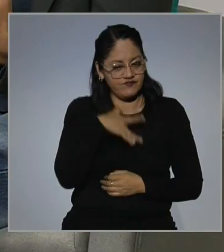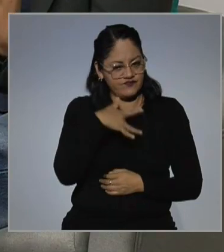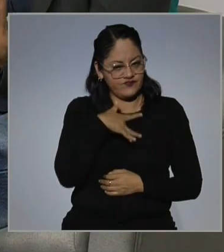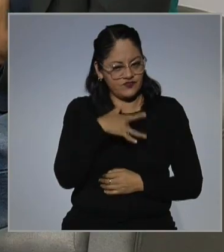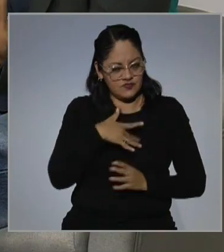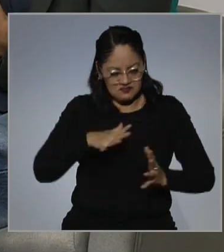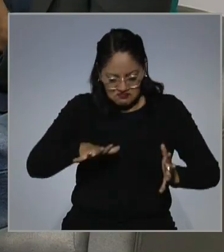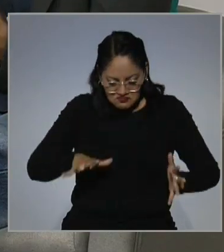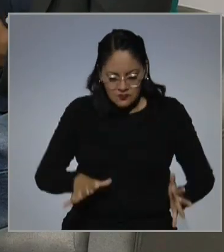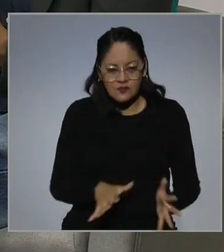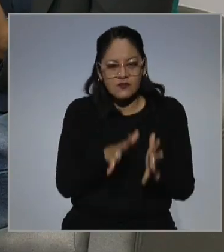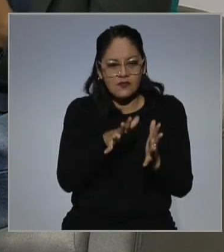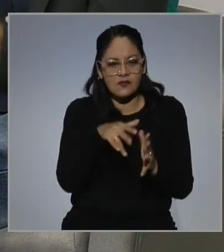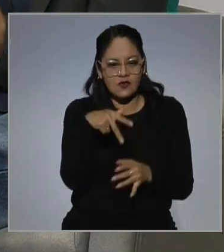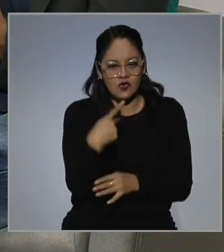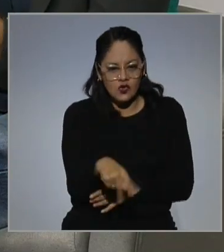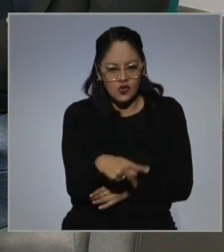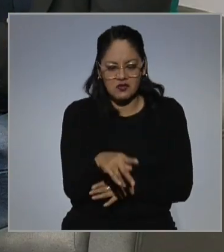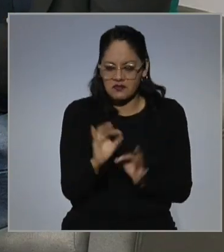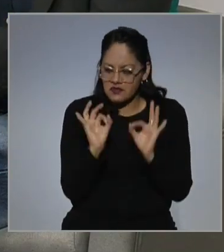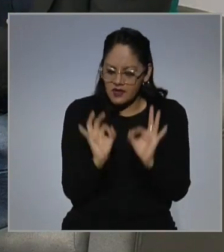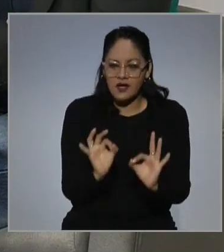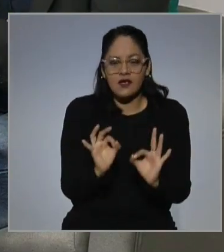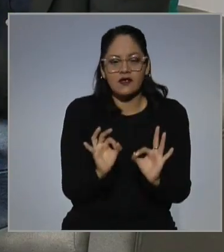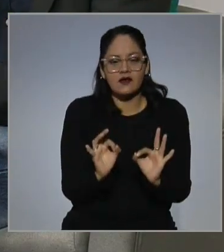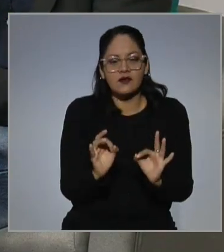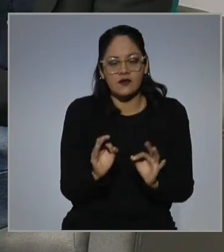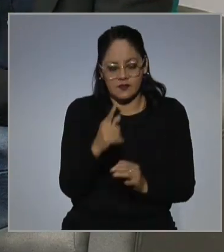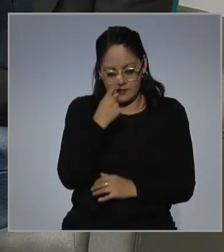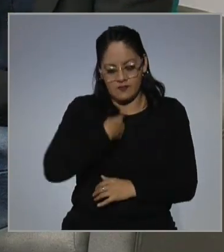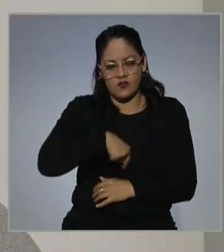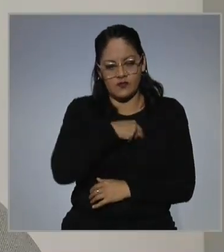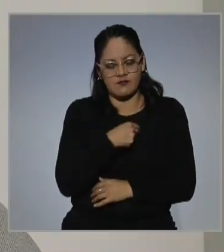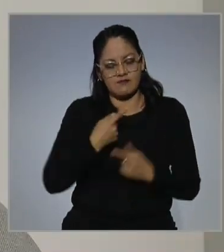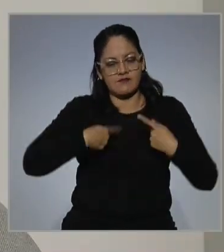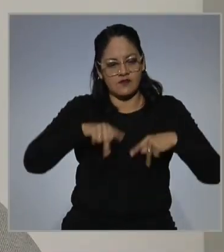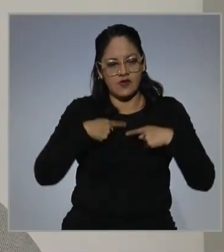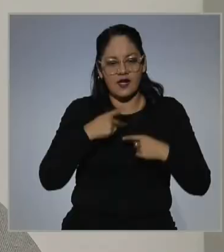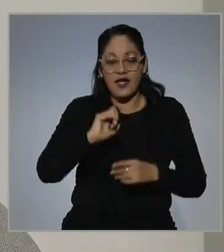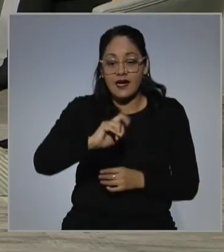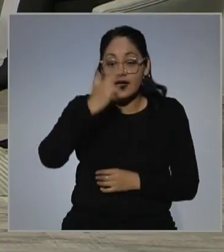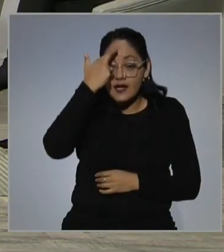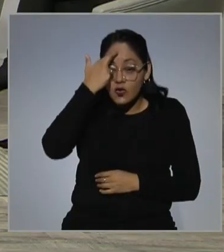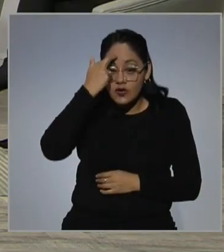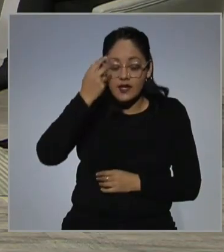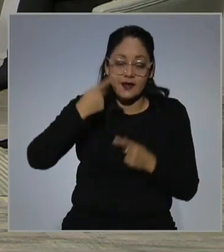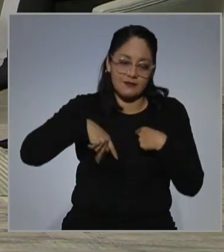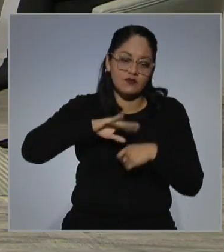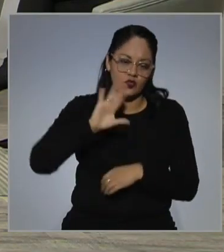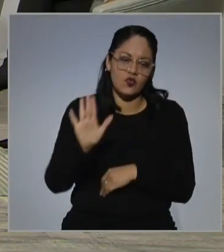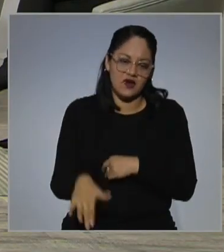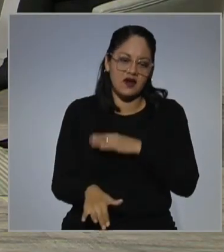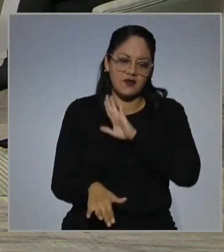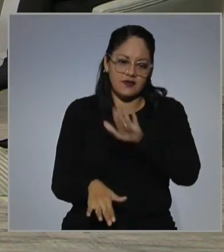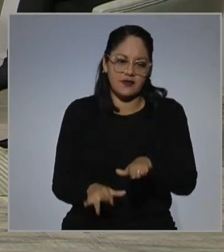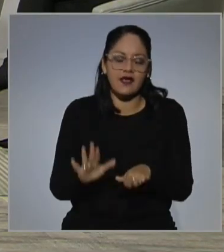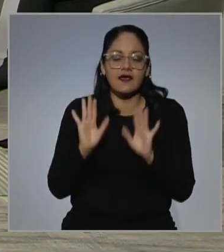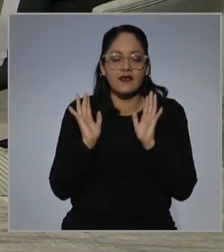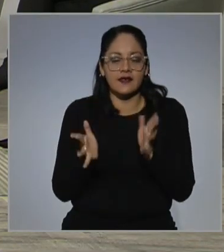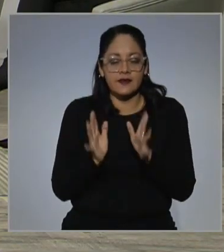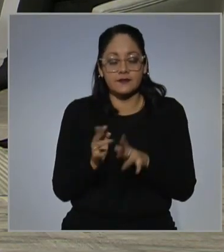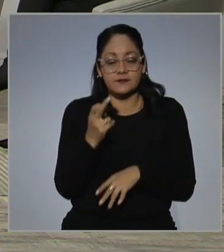impulso propio, genuino, auténtico de nuestra gente. De recordar a los que ya no están, y así ha sido estos